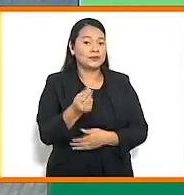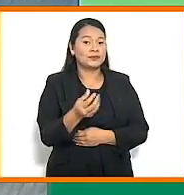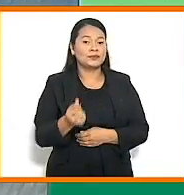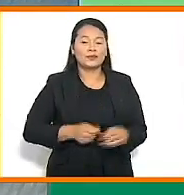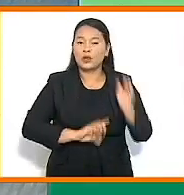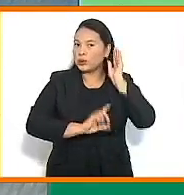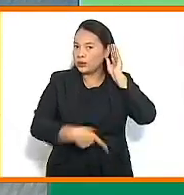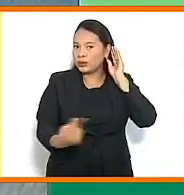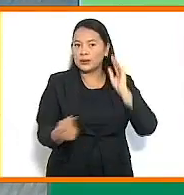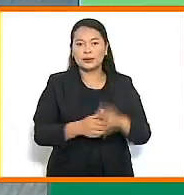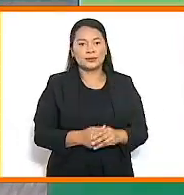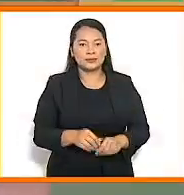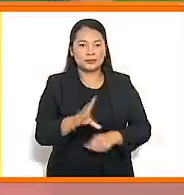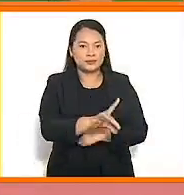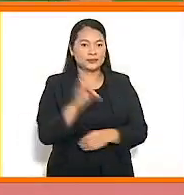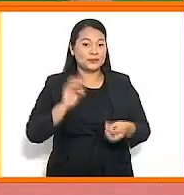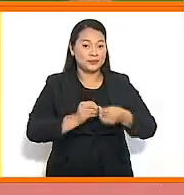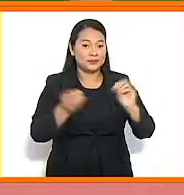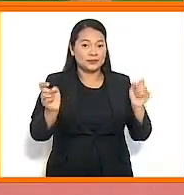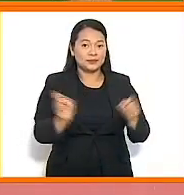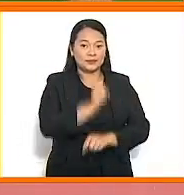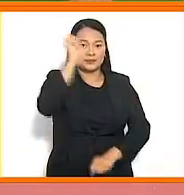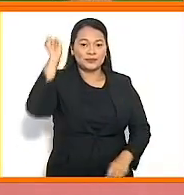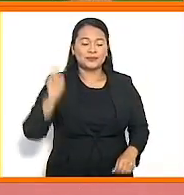porque la esfera seleccionada es